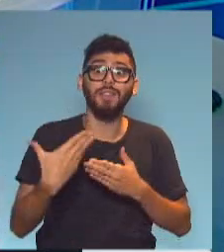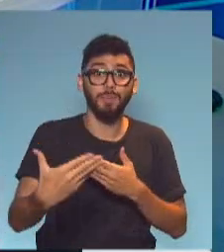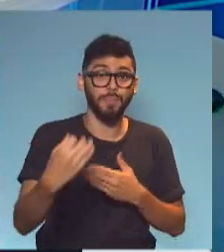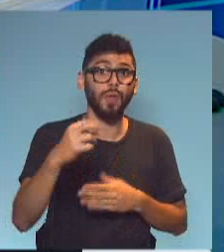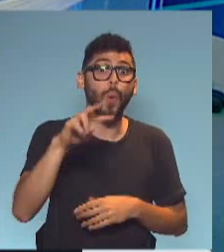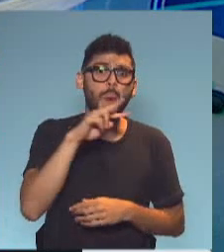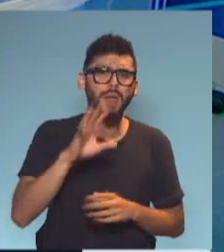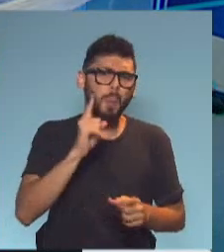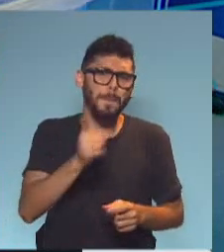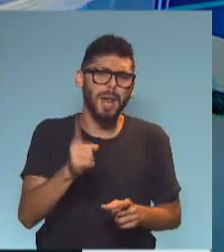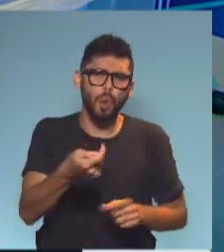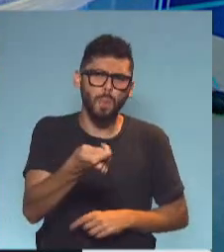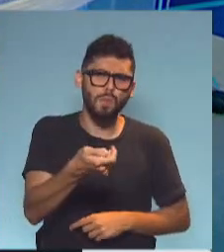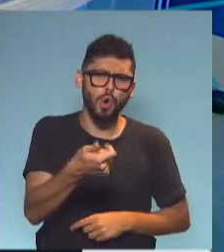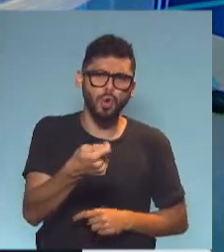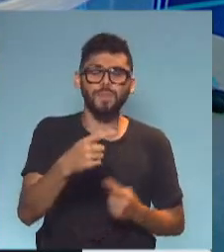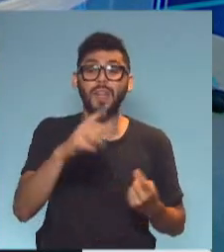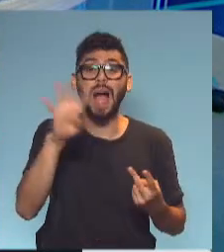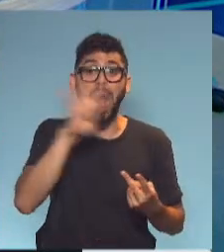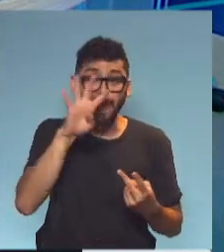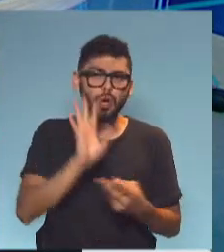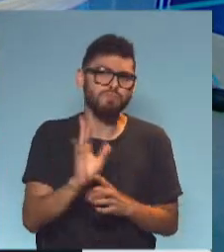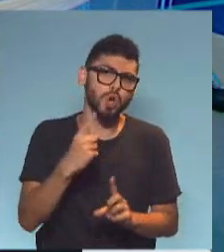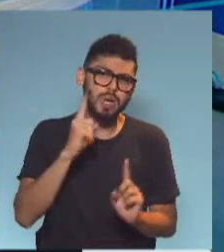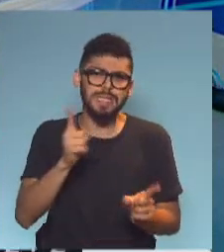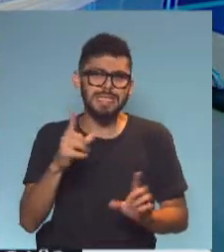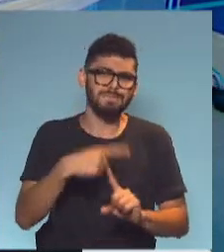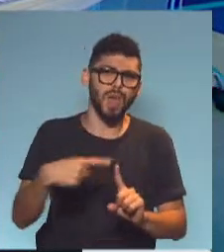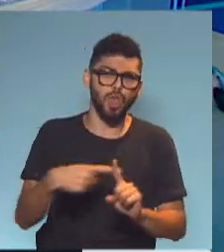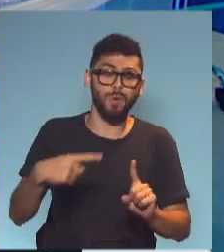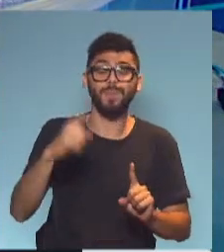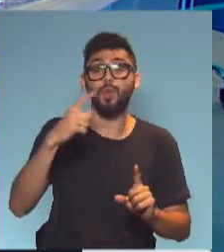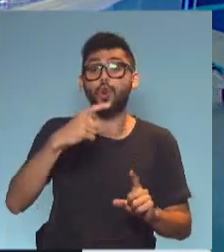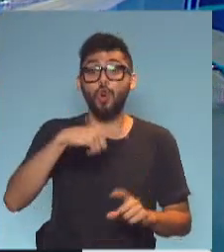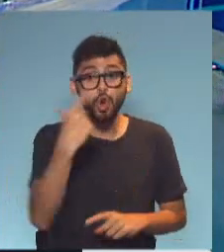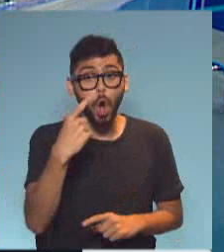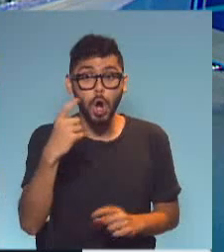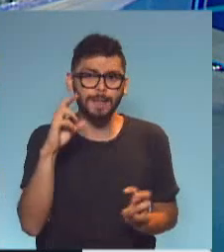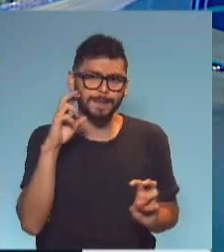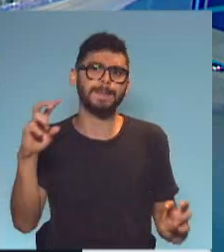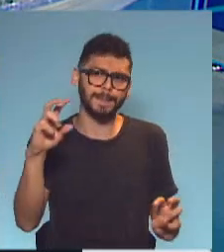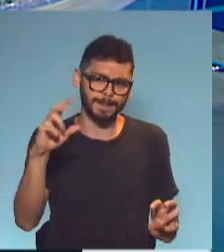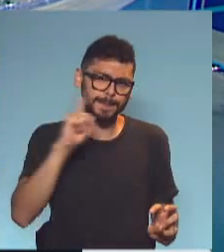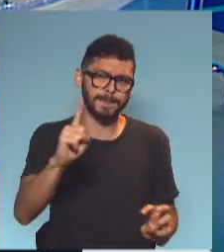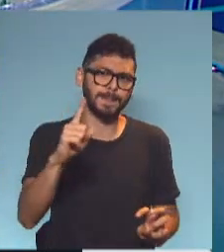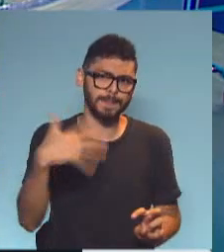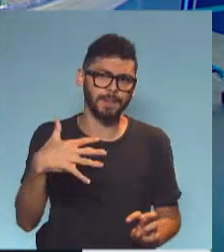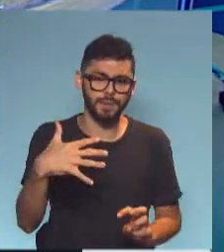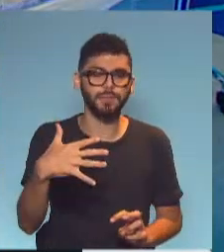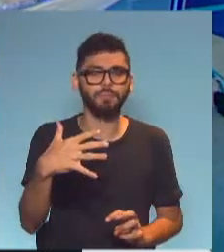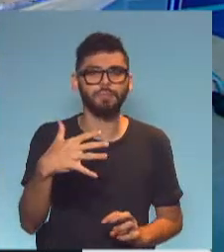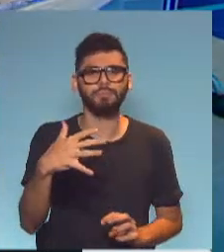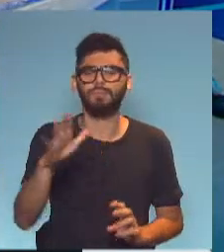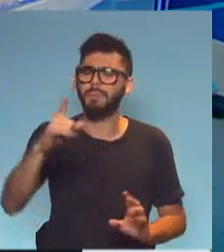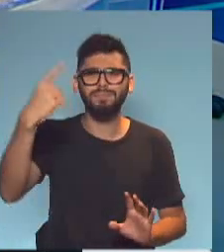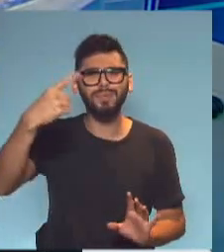en verde, riesgo bajo; semáforo en amarillo, riesgo medio; semáforo en rojo, obviamente, es el mayor riesgo, ¿no? Sí, lo primero